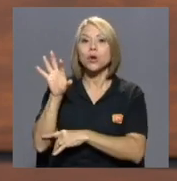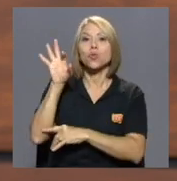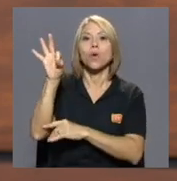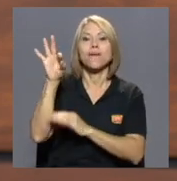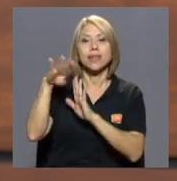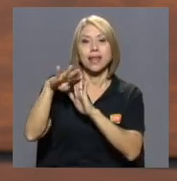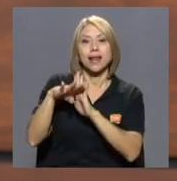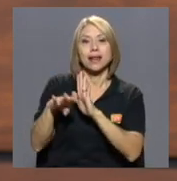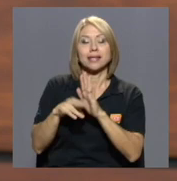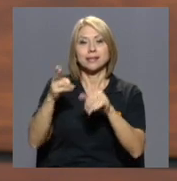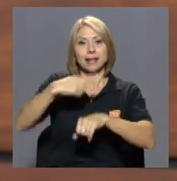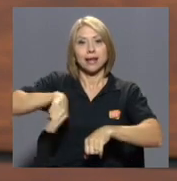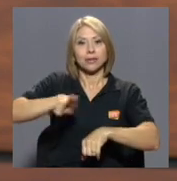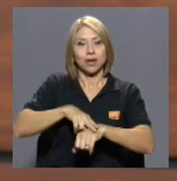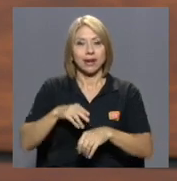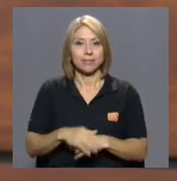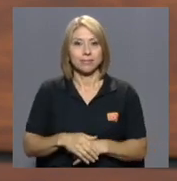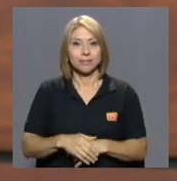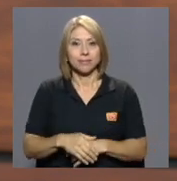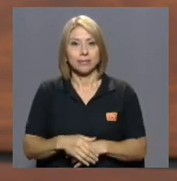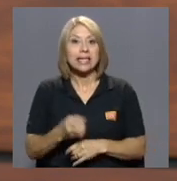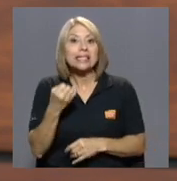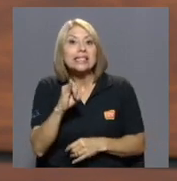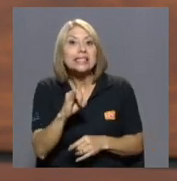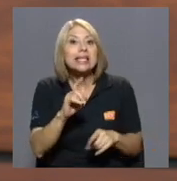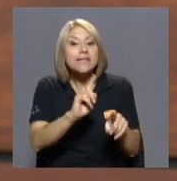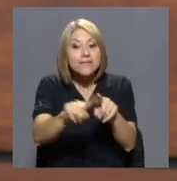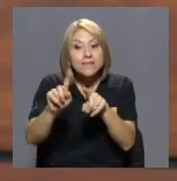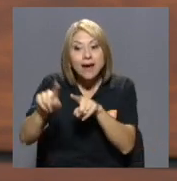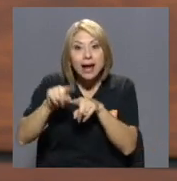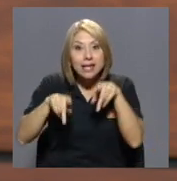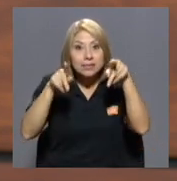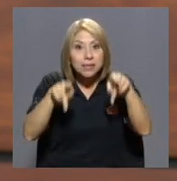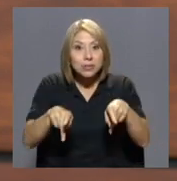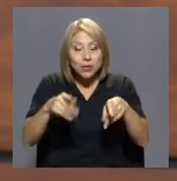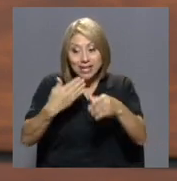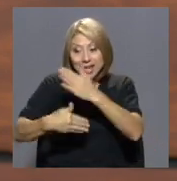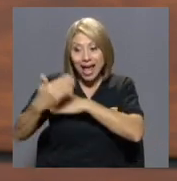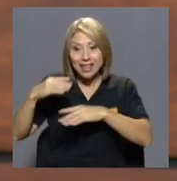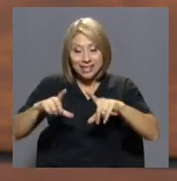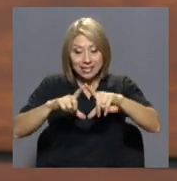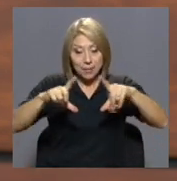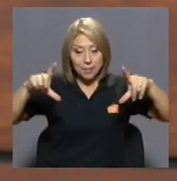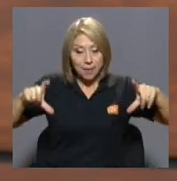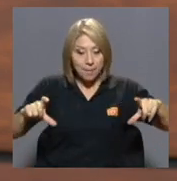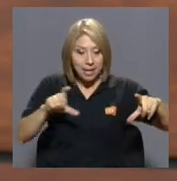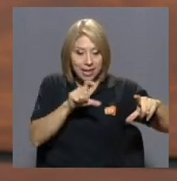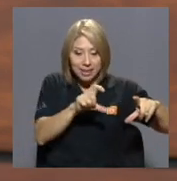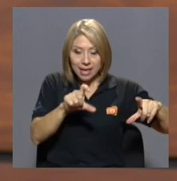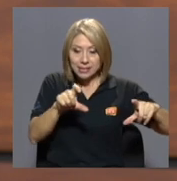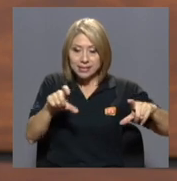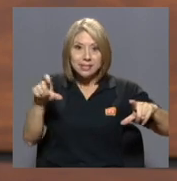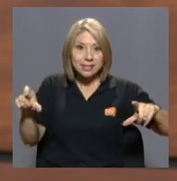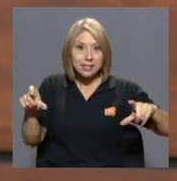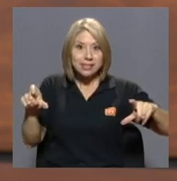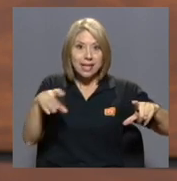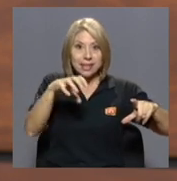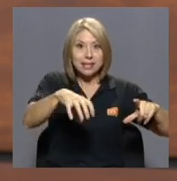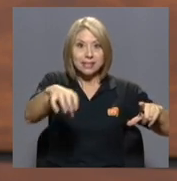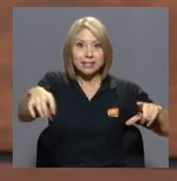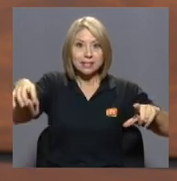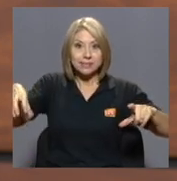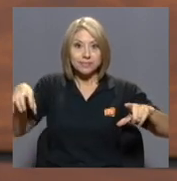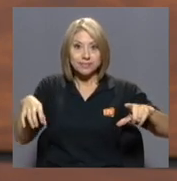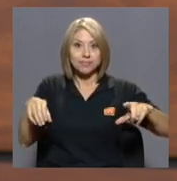Si varios de los candidatos que estaban en las papeletas distritales estaban también en la lista nacional, sencillamente